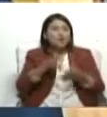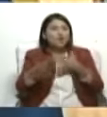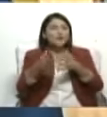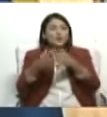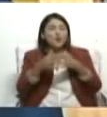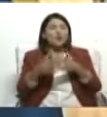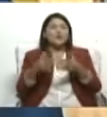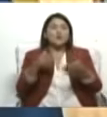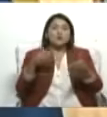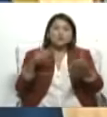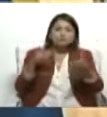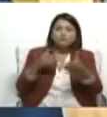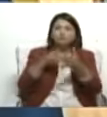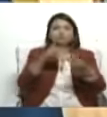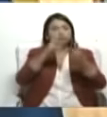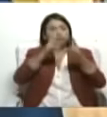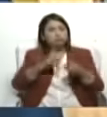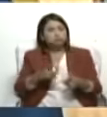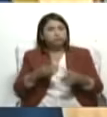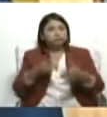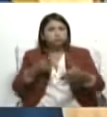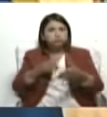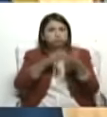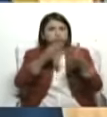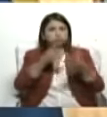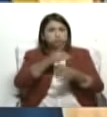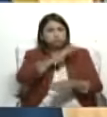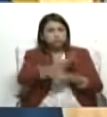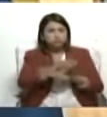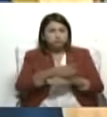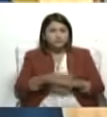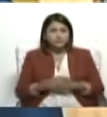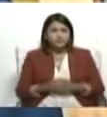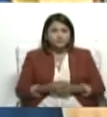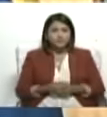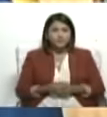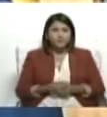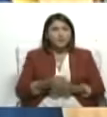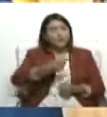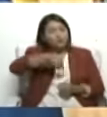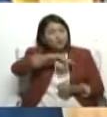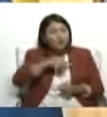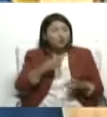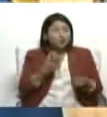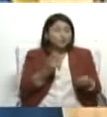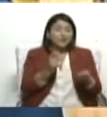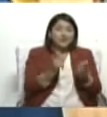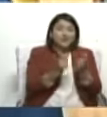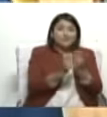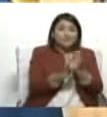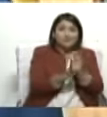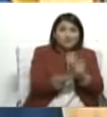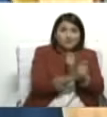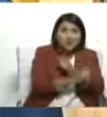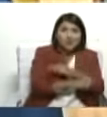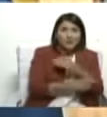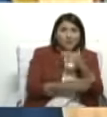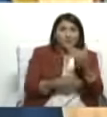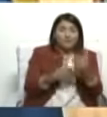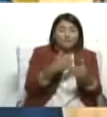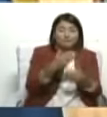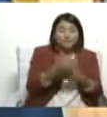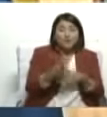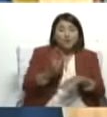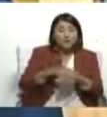condenan el uso desmedido de esta política, y a medida que hemos nosotros cambiado nuestra balanza, nuestro